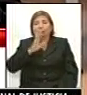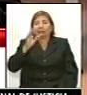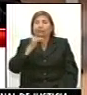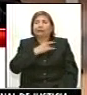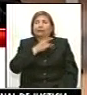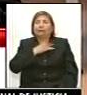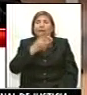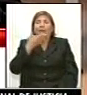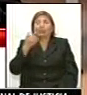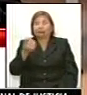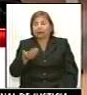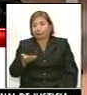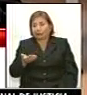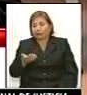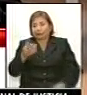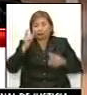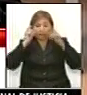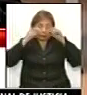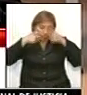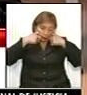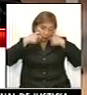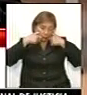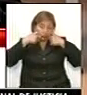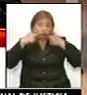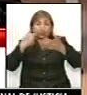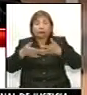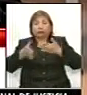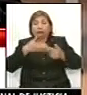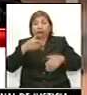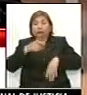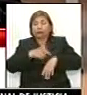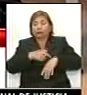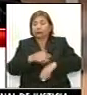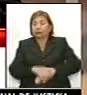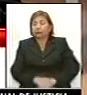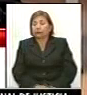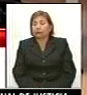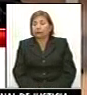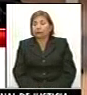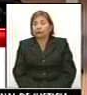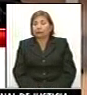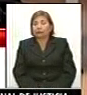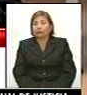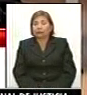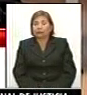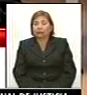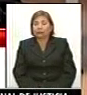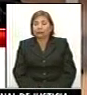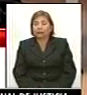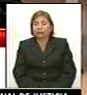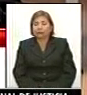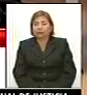porque me quedo dormido en cualquier momento, ¿no? Entonces,